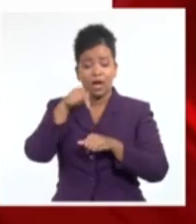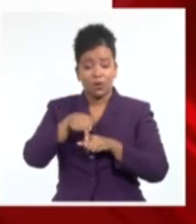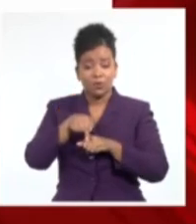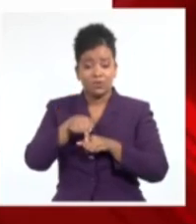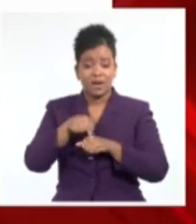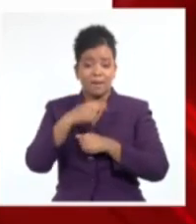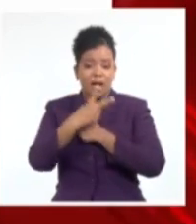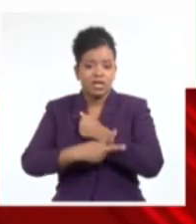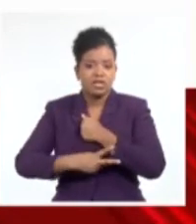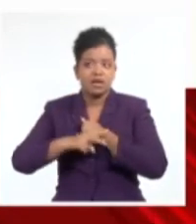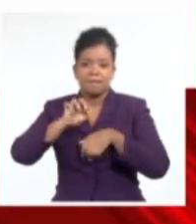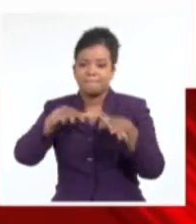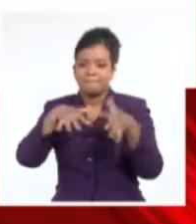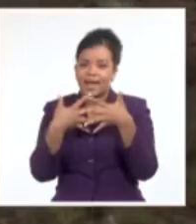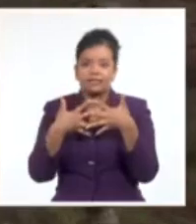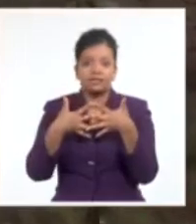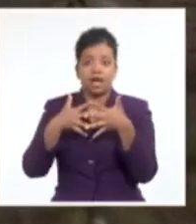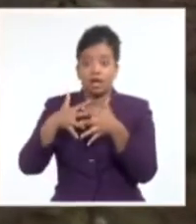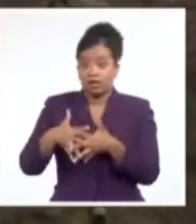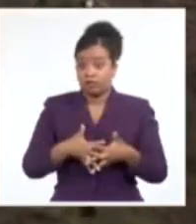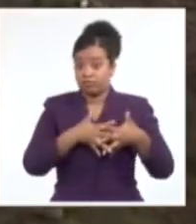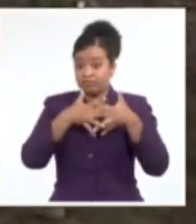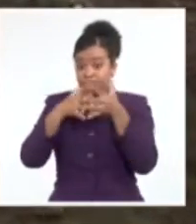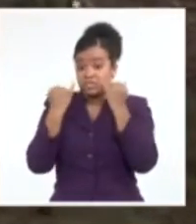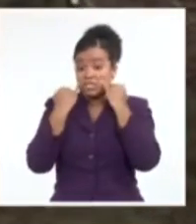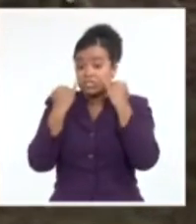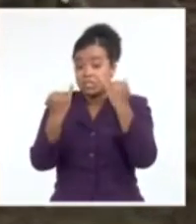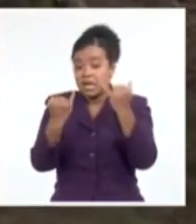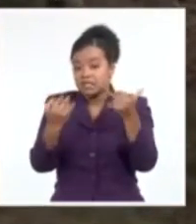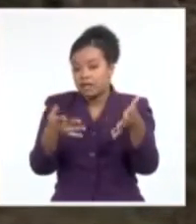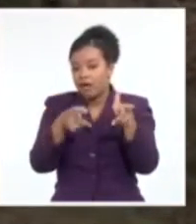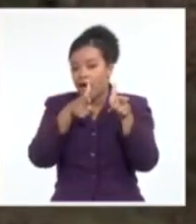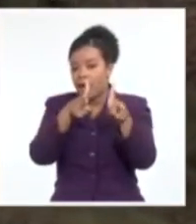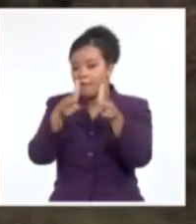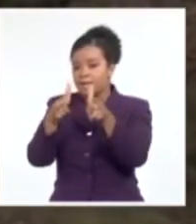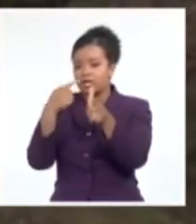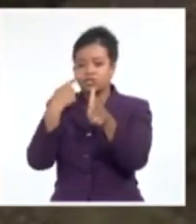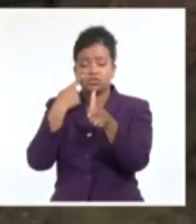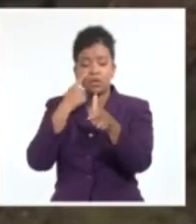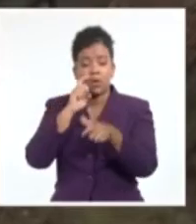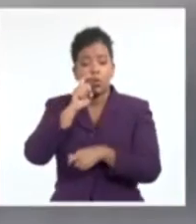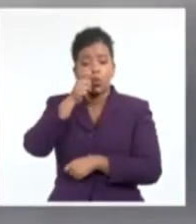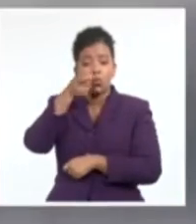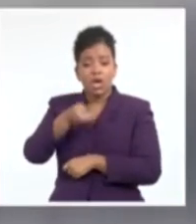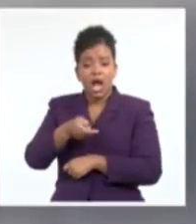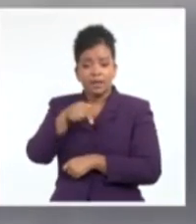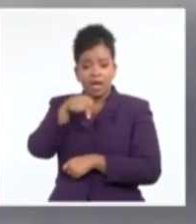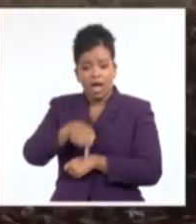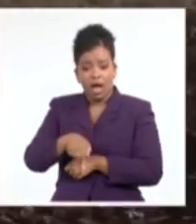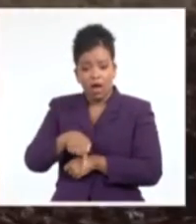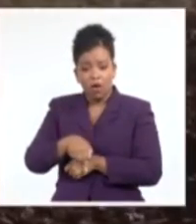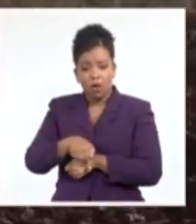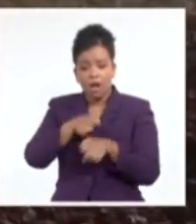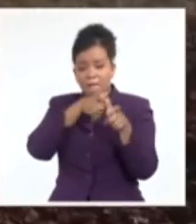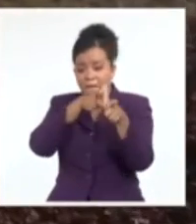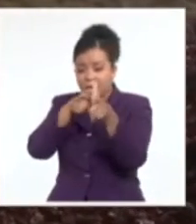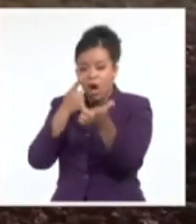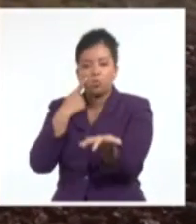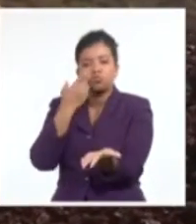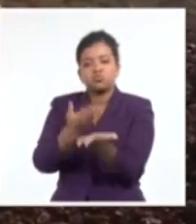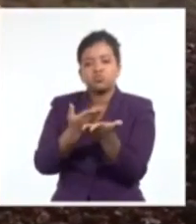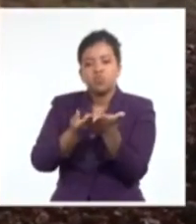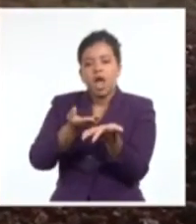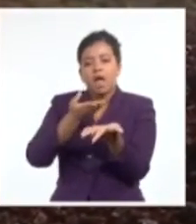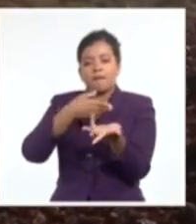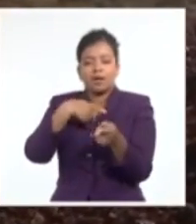transnacionales estadounidenses del armamento hacen de la guerra en Ucrania un campo de experimentos y su